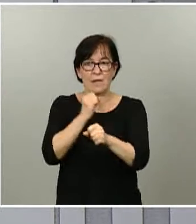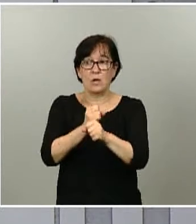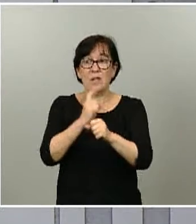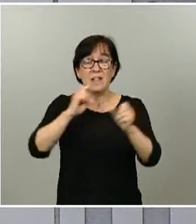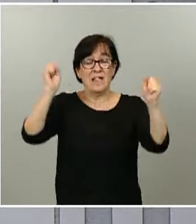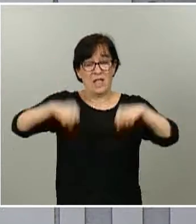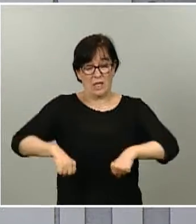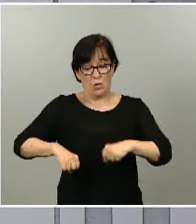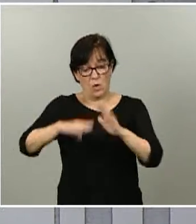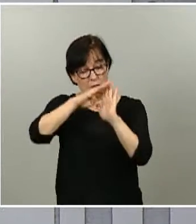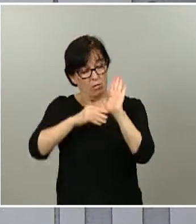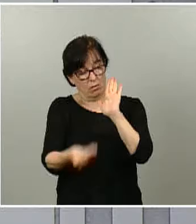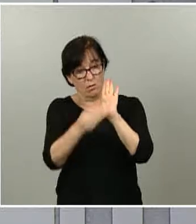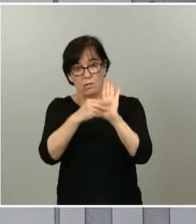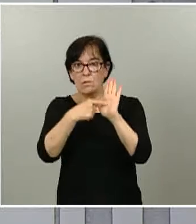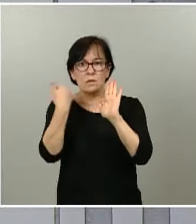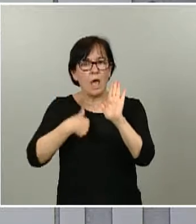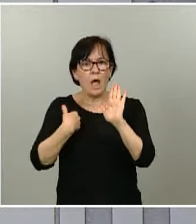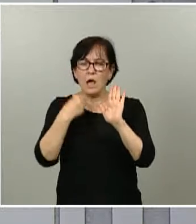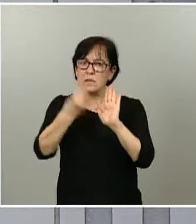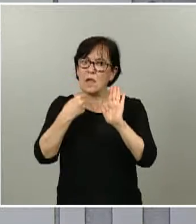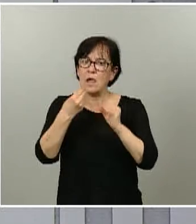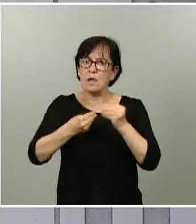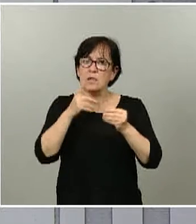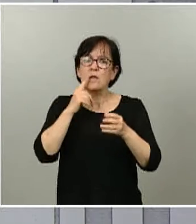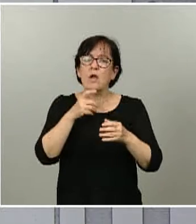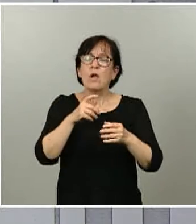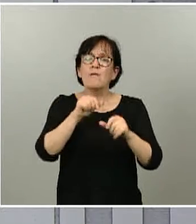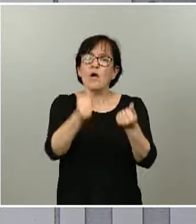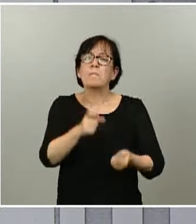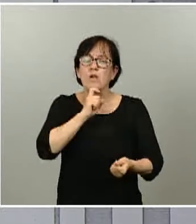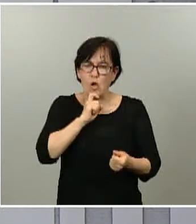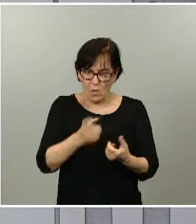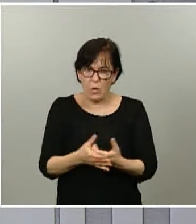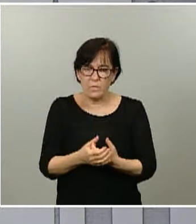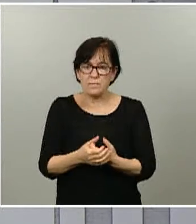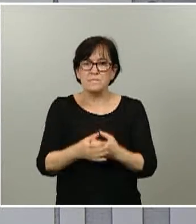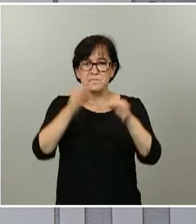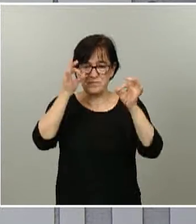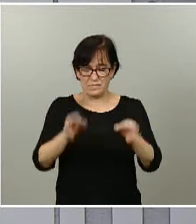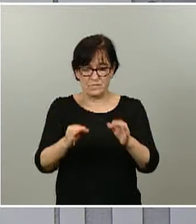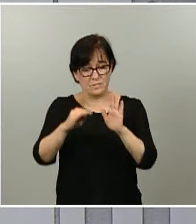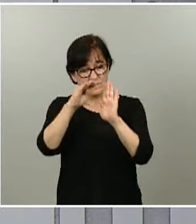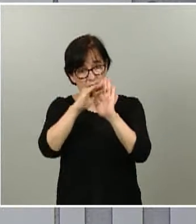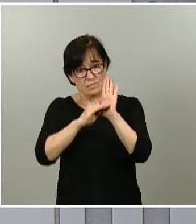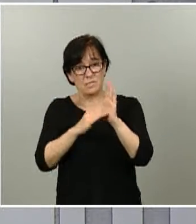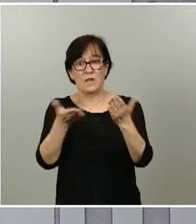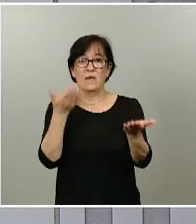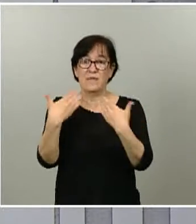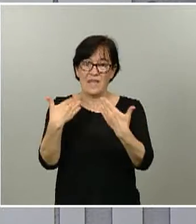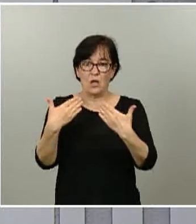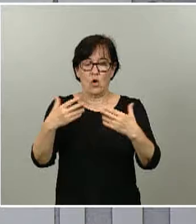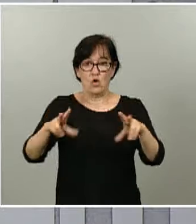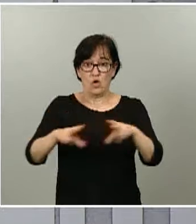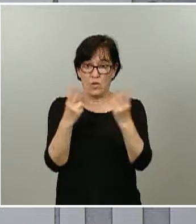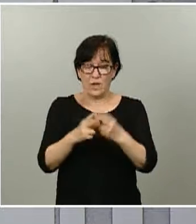quedó perfectamente fijado de qué manera se iba a emprender, y justamente era en el marco del diálogo social. Una